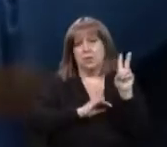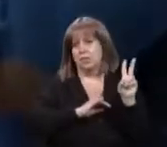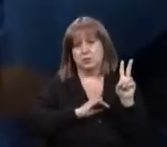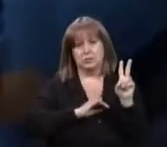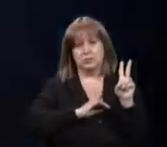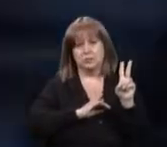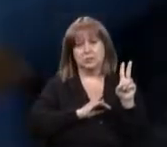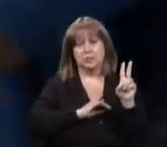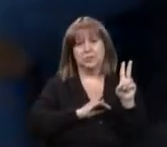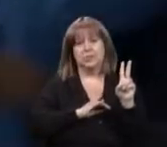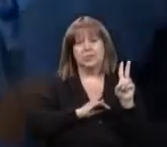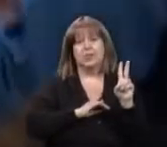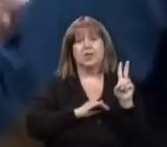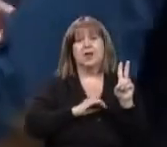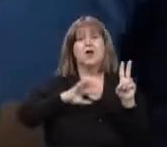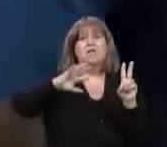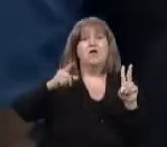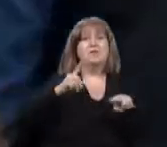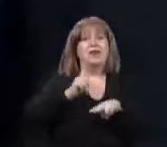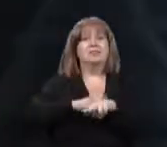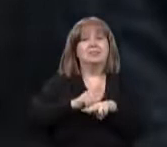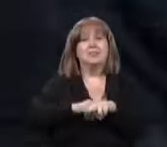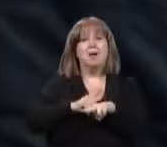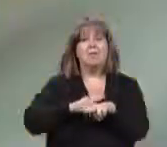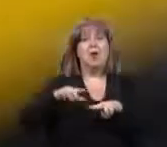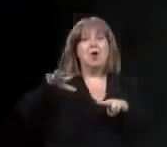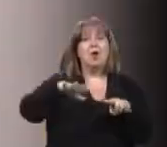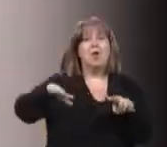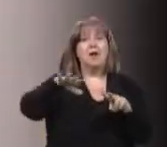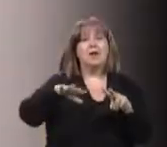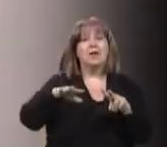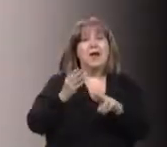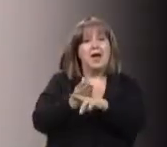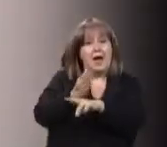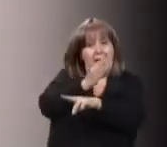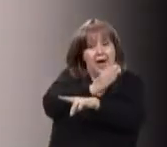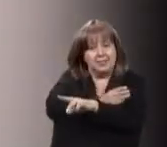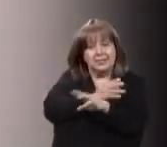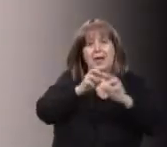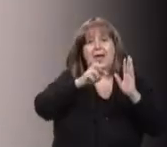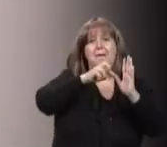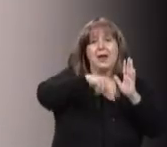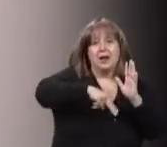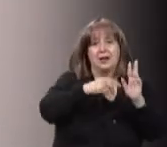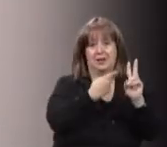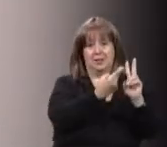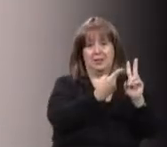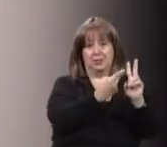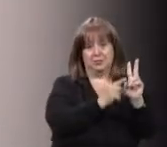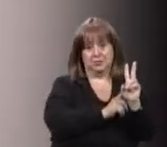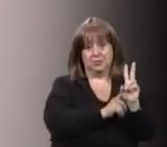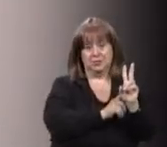imputados, en tanto la determinación del modo, tiempo y lugar de ejecución estaba previamente establecida por ellos.